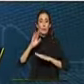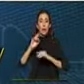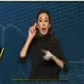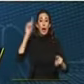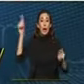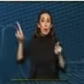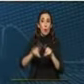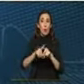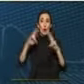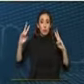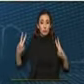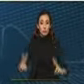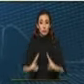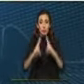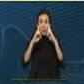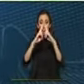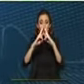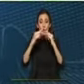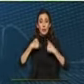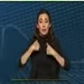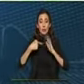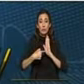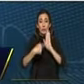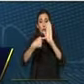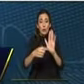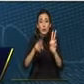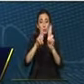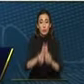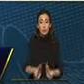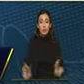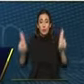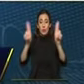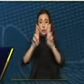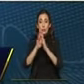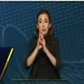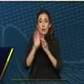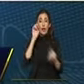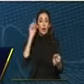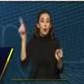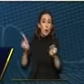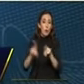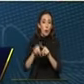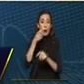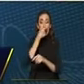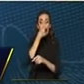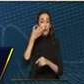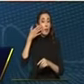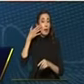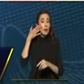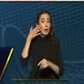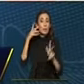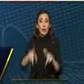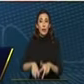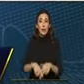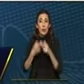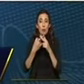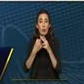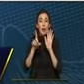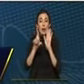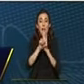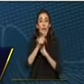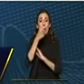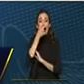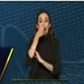y presentamos ante la ONU y la Organización del Tratado de Cooperación Amazónica la llamada Iniciativa